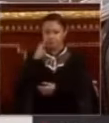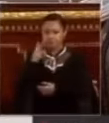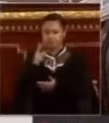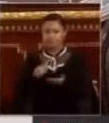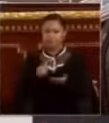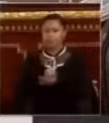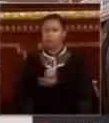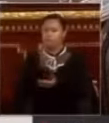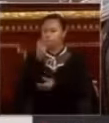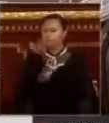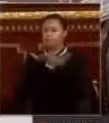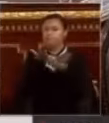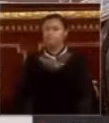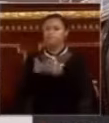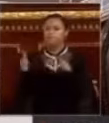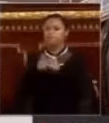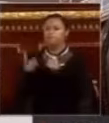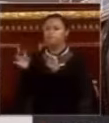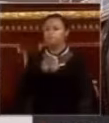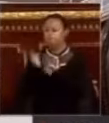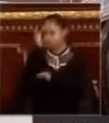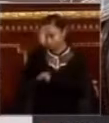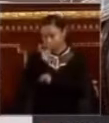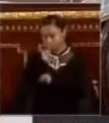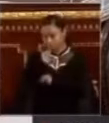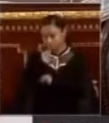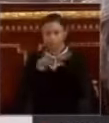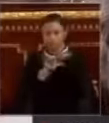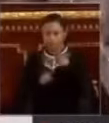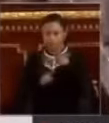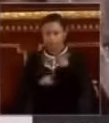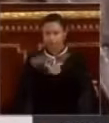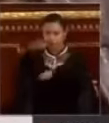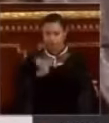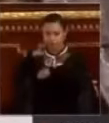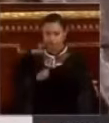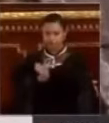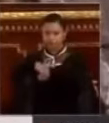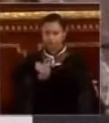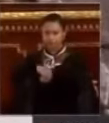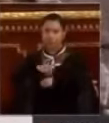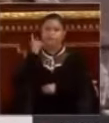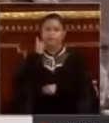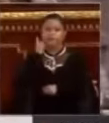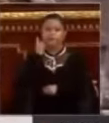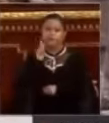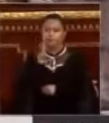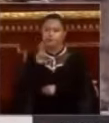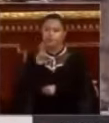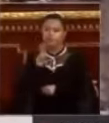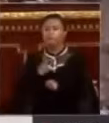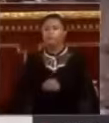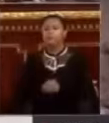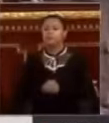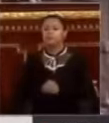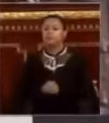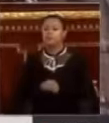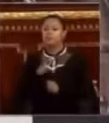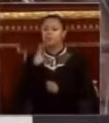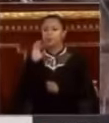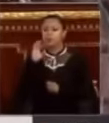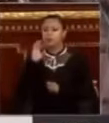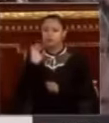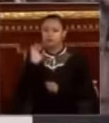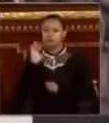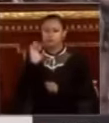México la presente proposición con punto de acuerdo. Primero, exhortamos al doctor Rafael Bernardo Carmona Paredes,